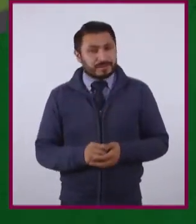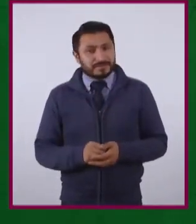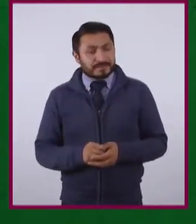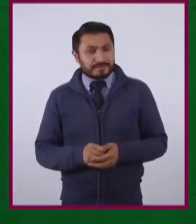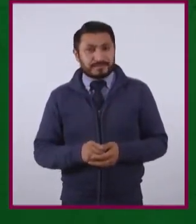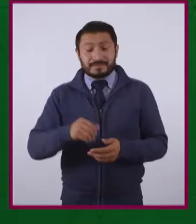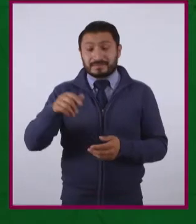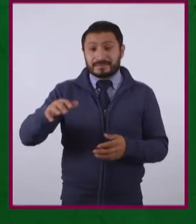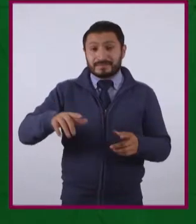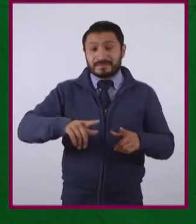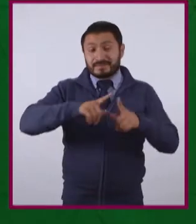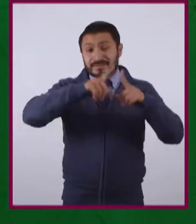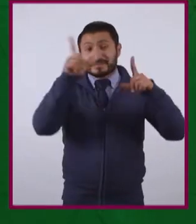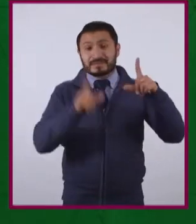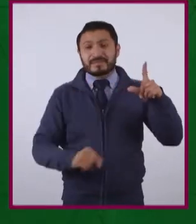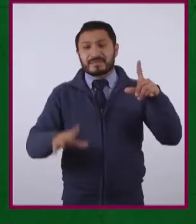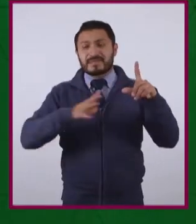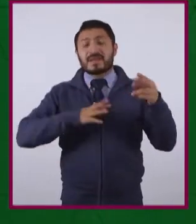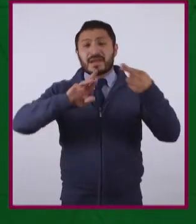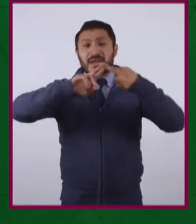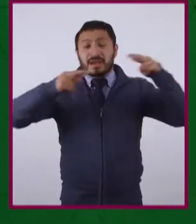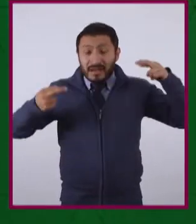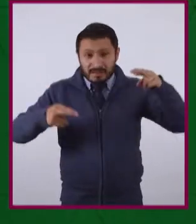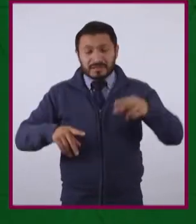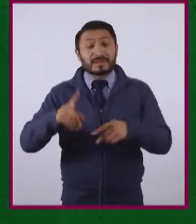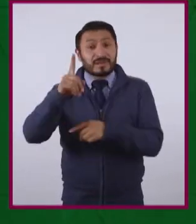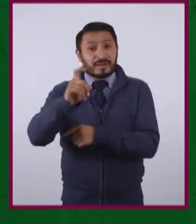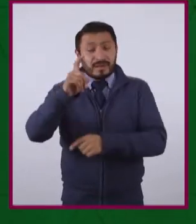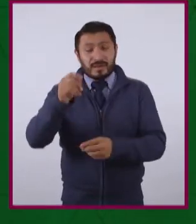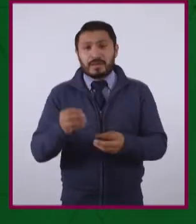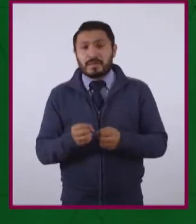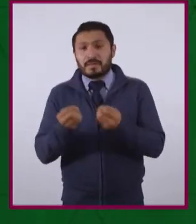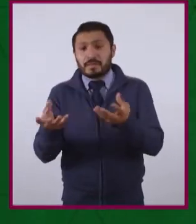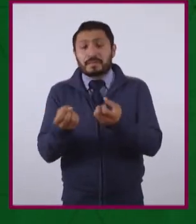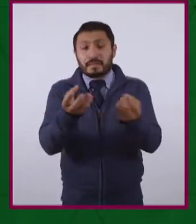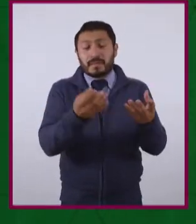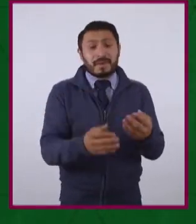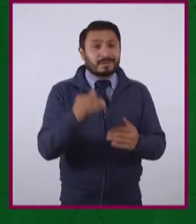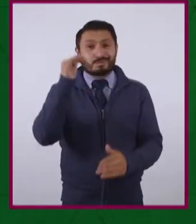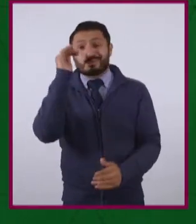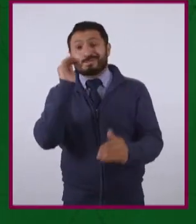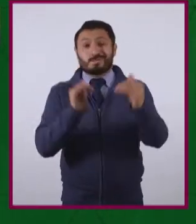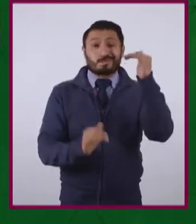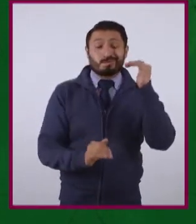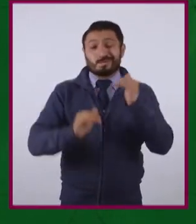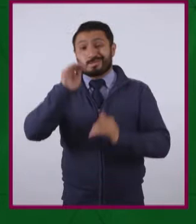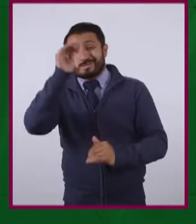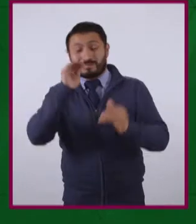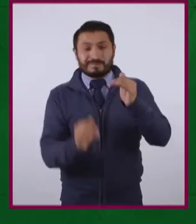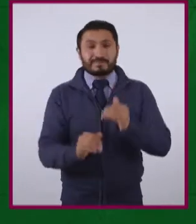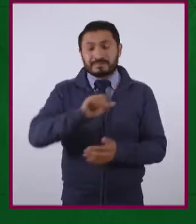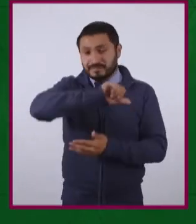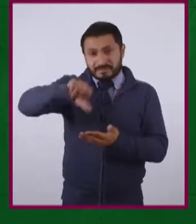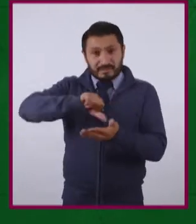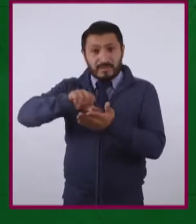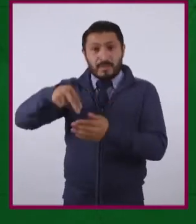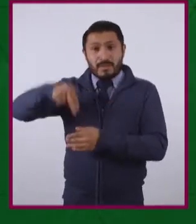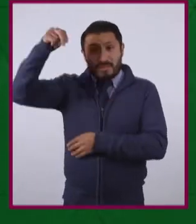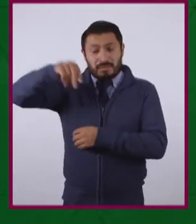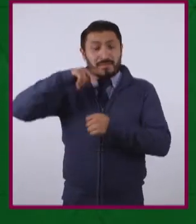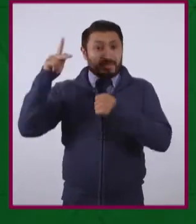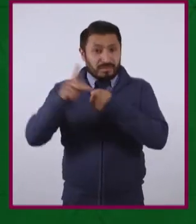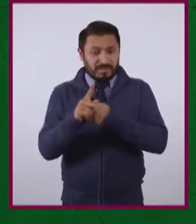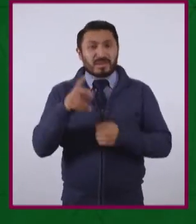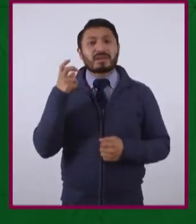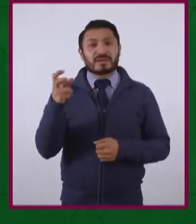En nuestro territorio, los recursos hídricos están distribuidos de forma desigual. En la zona centro y norte del